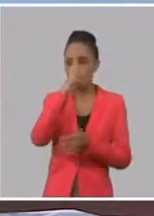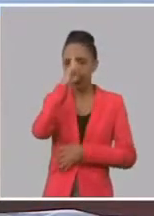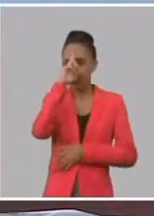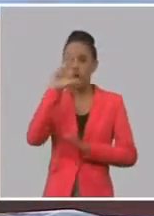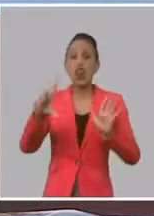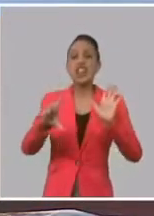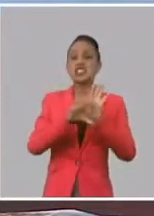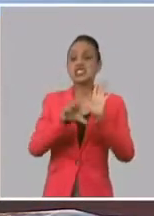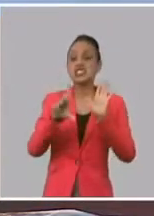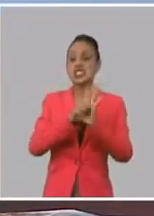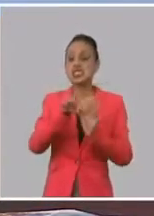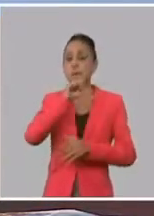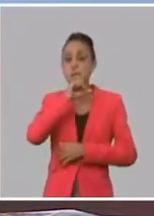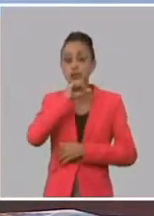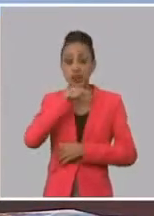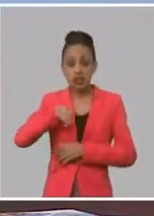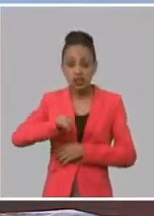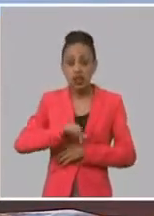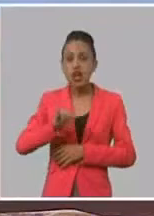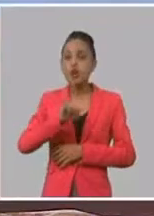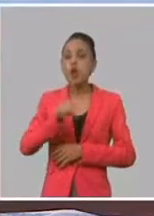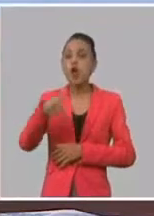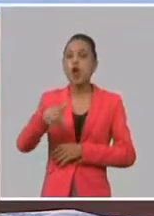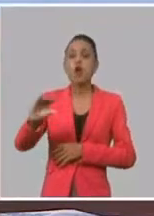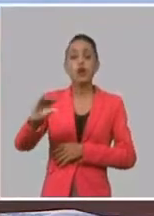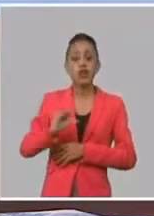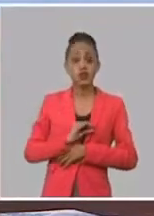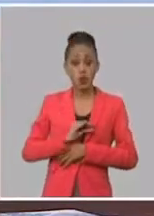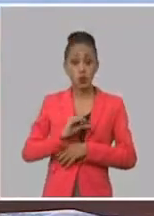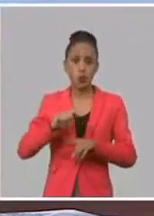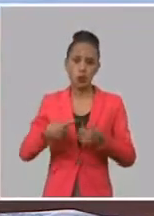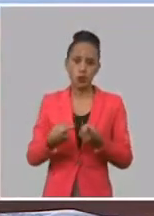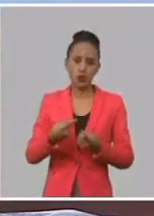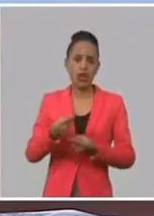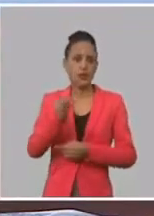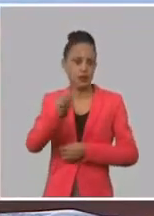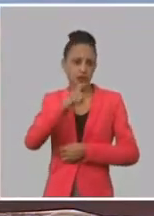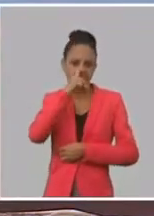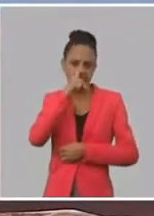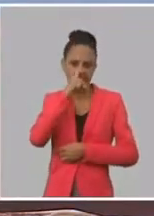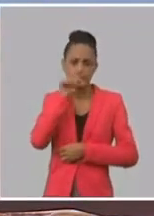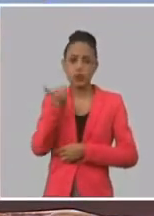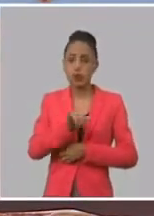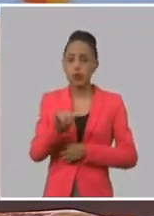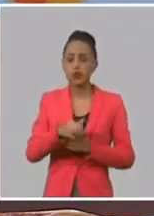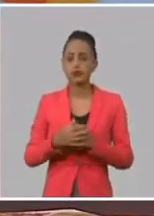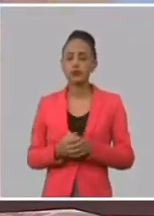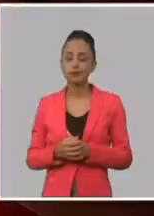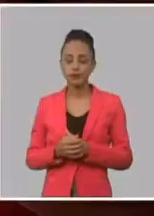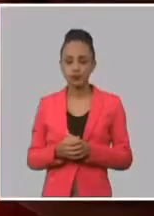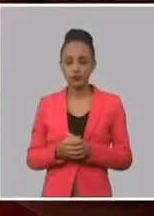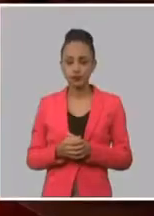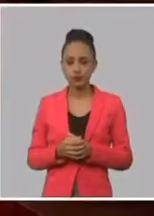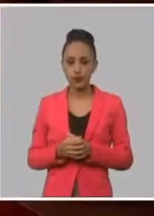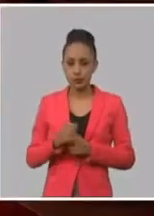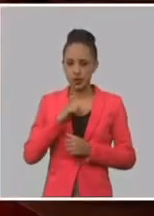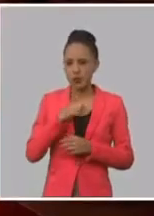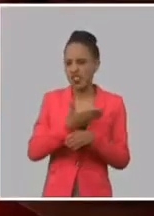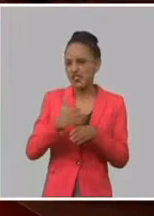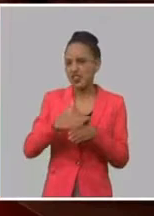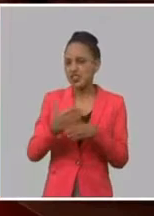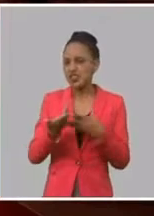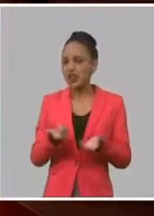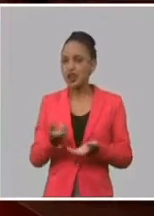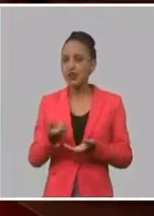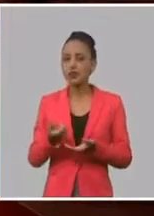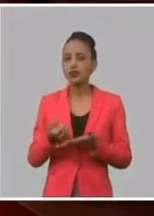maternidad y bueno también la la jubilación por por edad la pensión por edad y qué diferencia tiene contribución a la seguridad social es